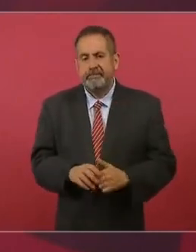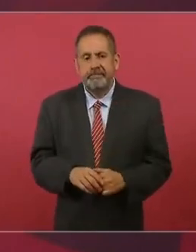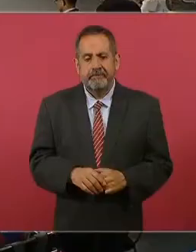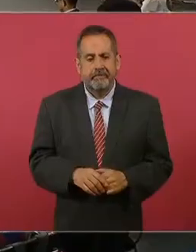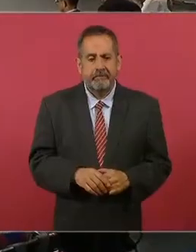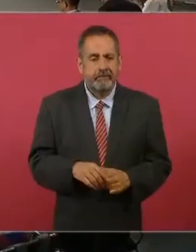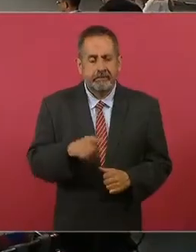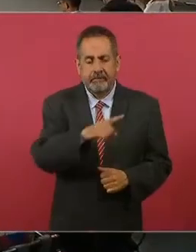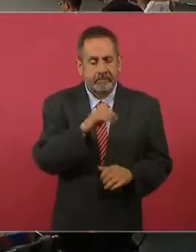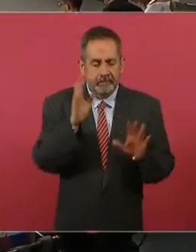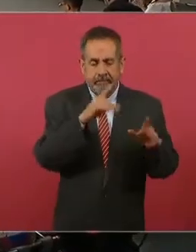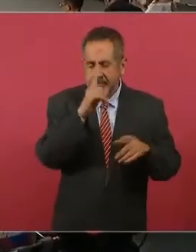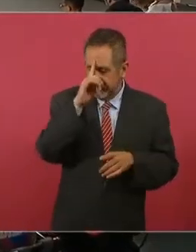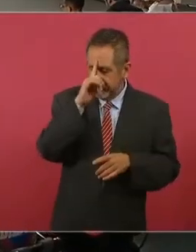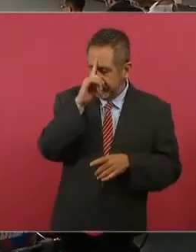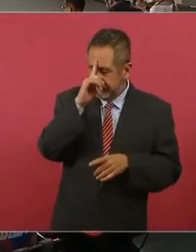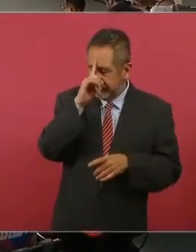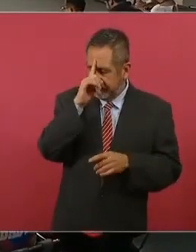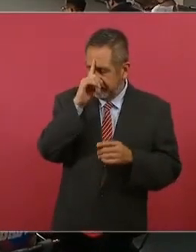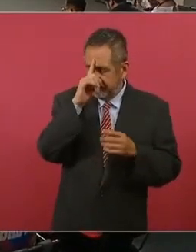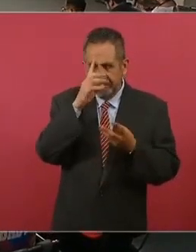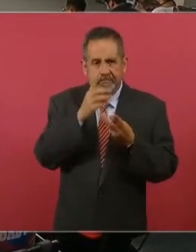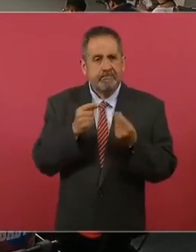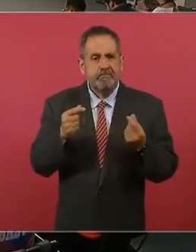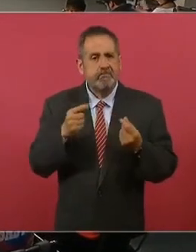Va perdiendo